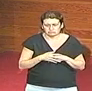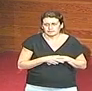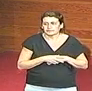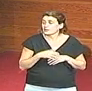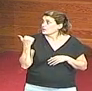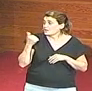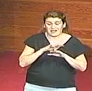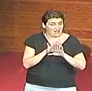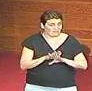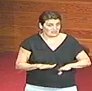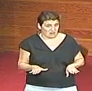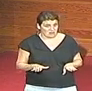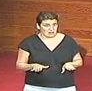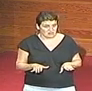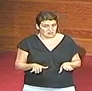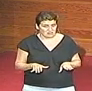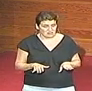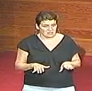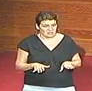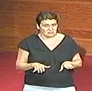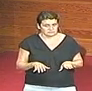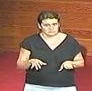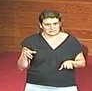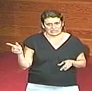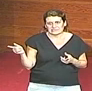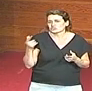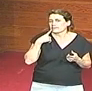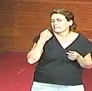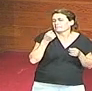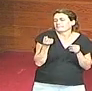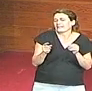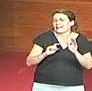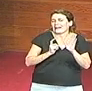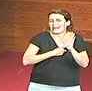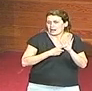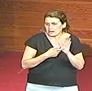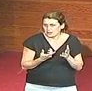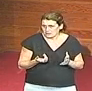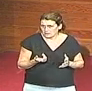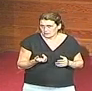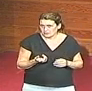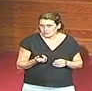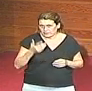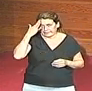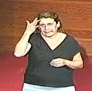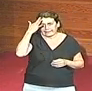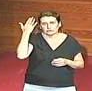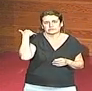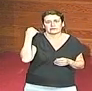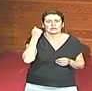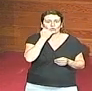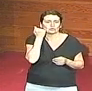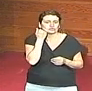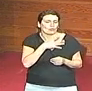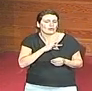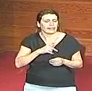final, claro, o sea, estas acciones legales, imaginaos el oligarca ruso que tiene un bufete que se puede pagar el mejor bufete